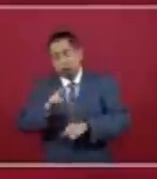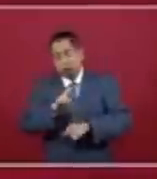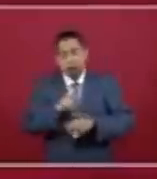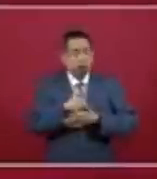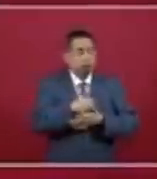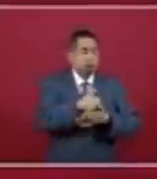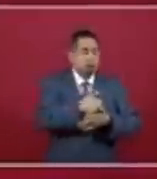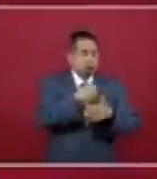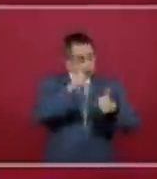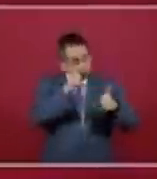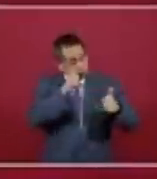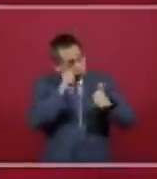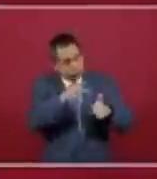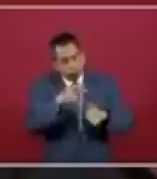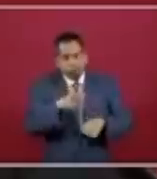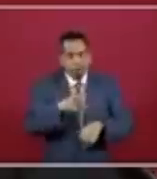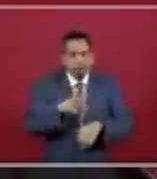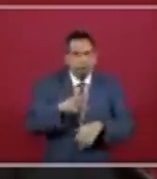se atendían